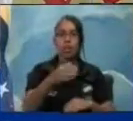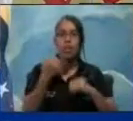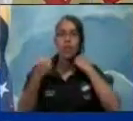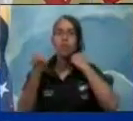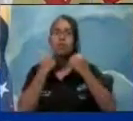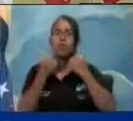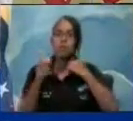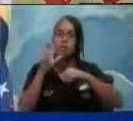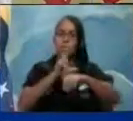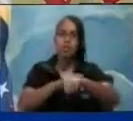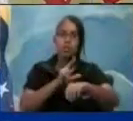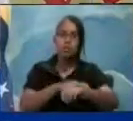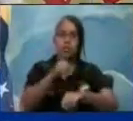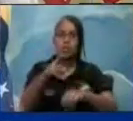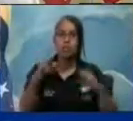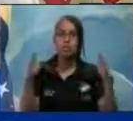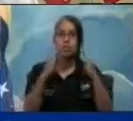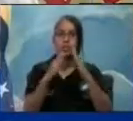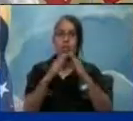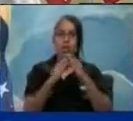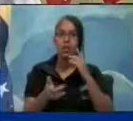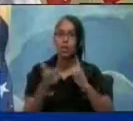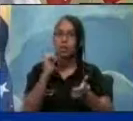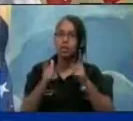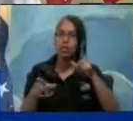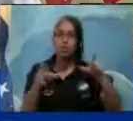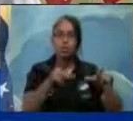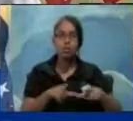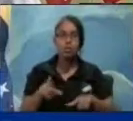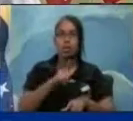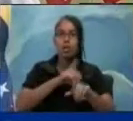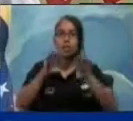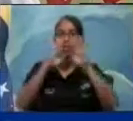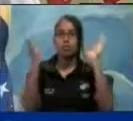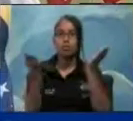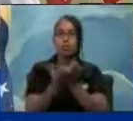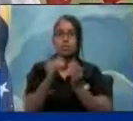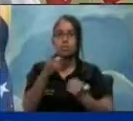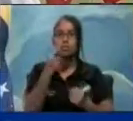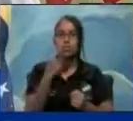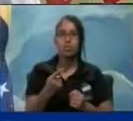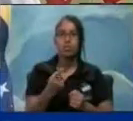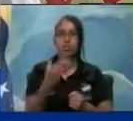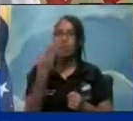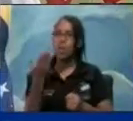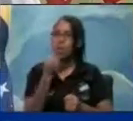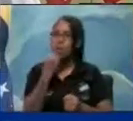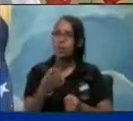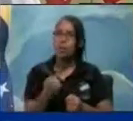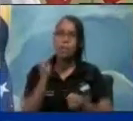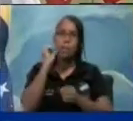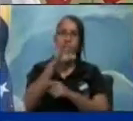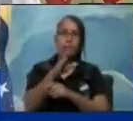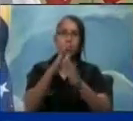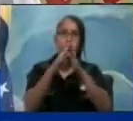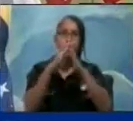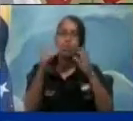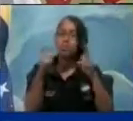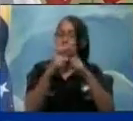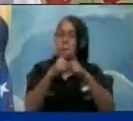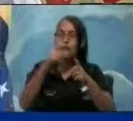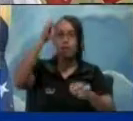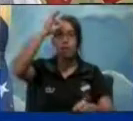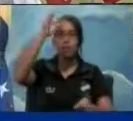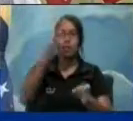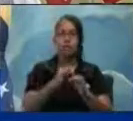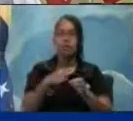en su casa, en algún lugar del mundo, y usted dice, qué bueno que me zumbaran una palabra de fe. Qué bueno que me